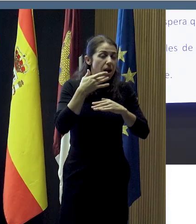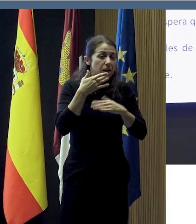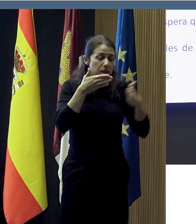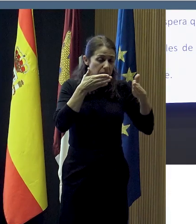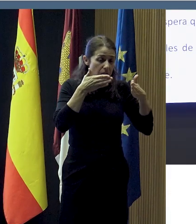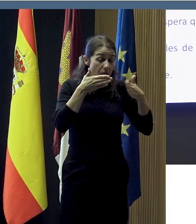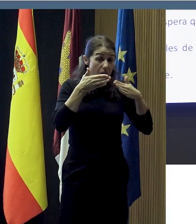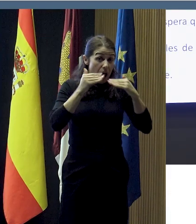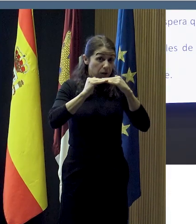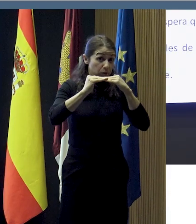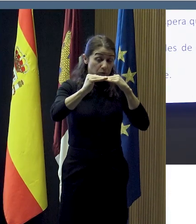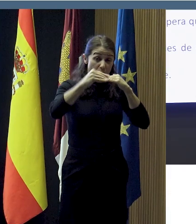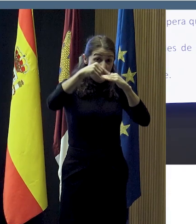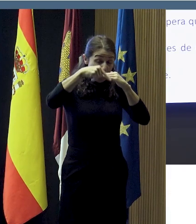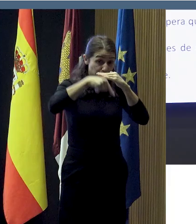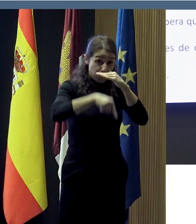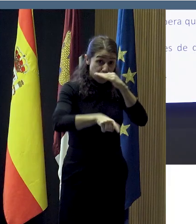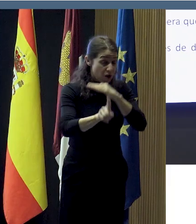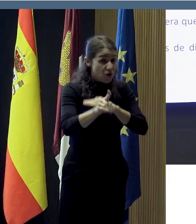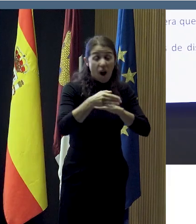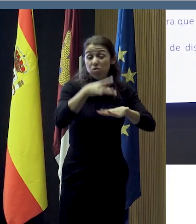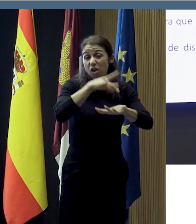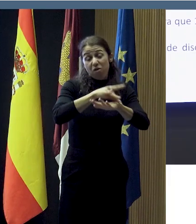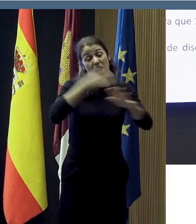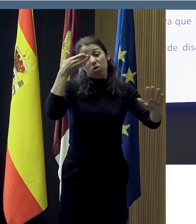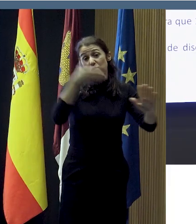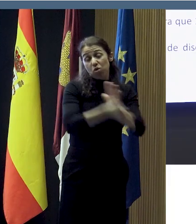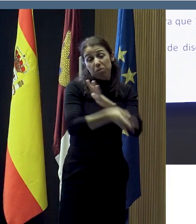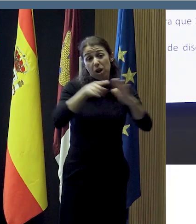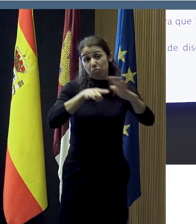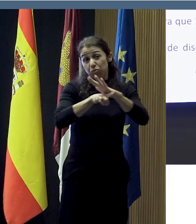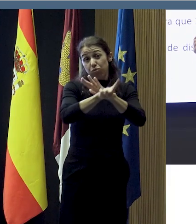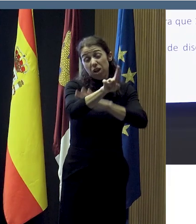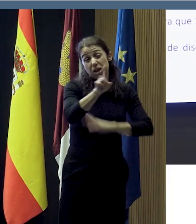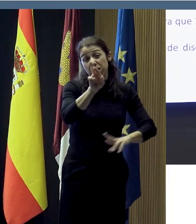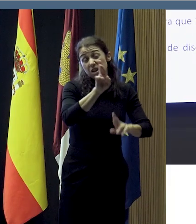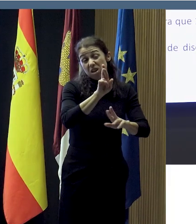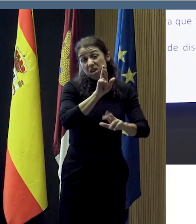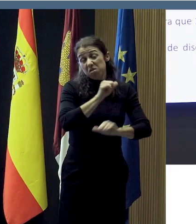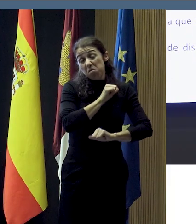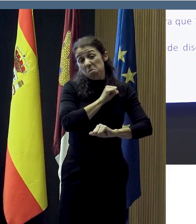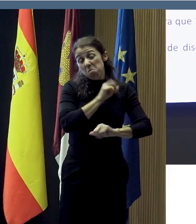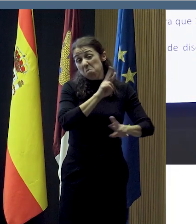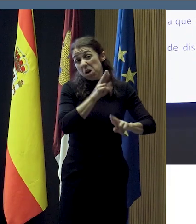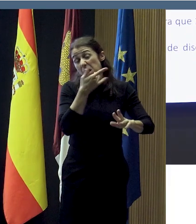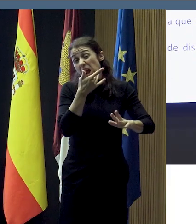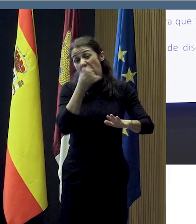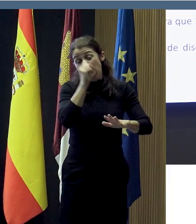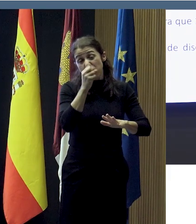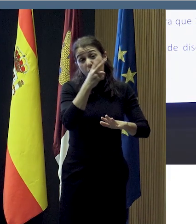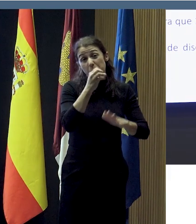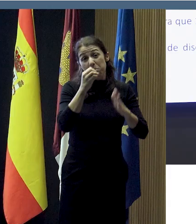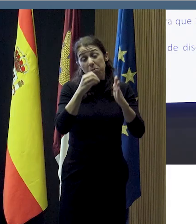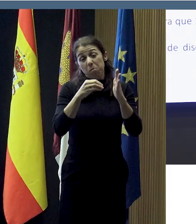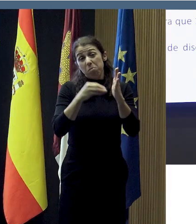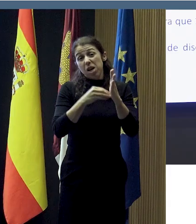tendencia no va a disminuir. Como os digo, es una enfermedad crónica, es una enfermedad progresiva y se espera, fijaros ahí, que para el año 2050 haya más